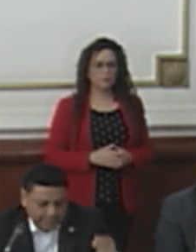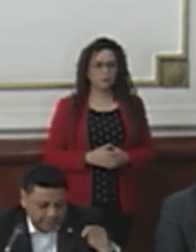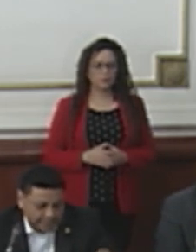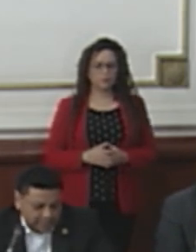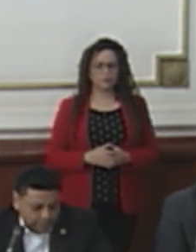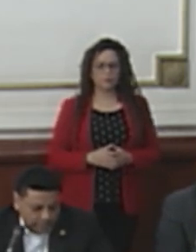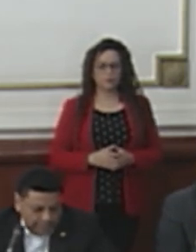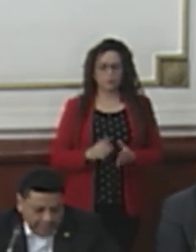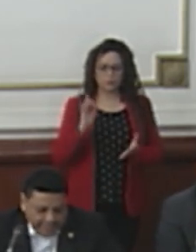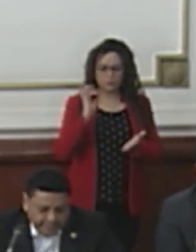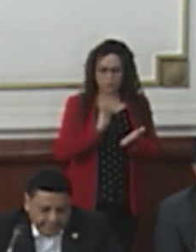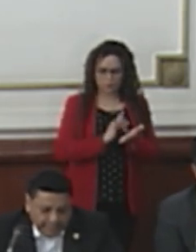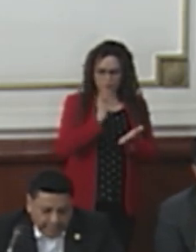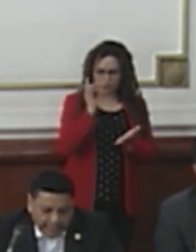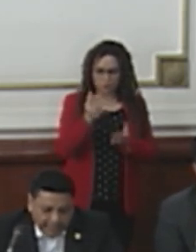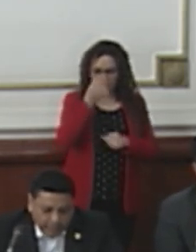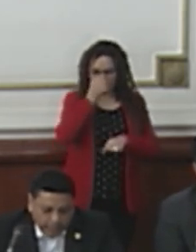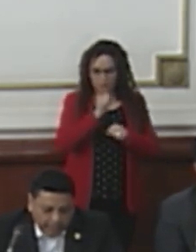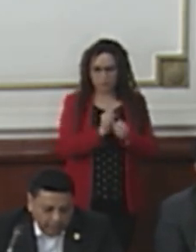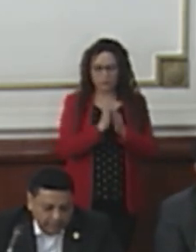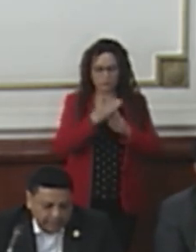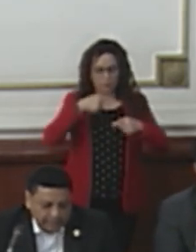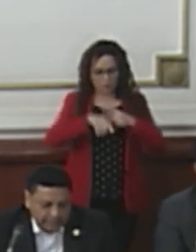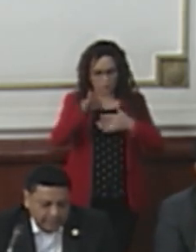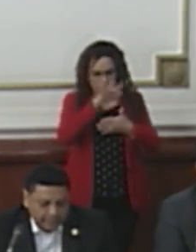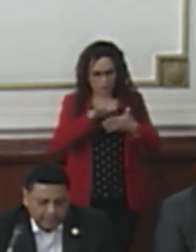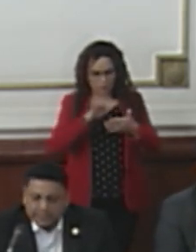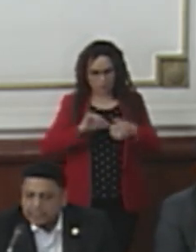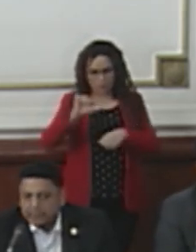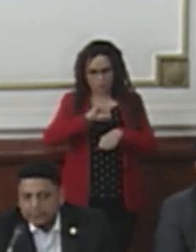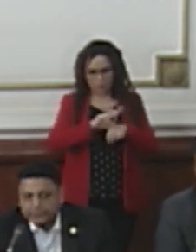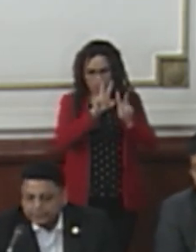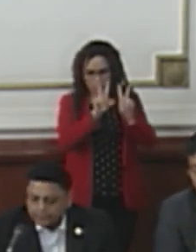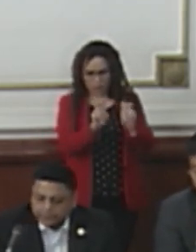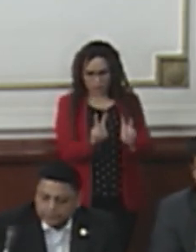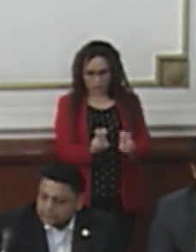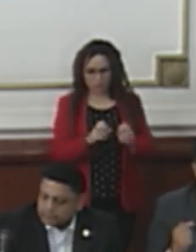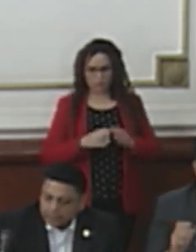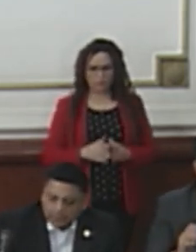Muchas gracias. Proceda la Secretaría a dar lectura del orden del día de esta reunión.